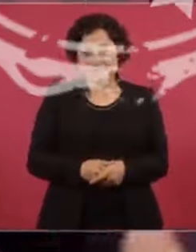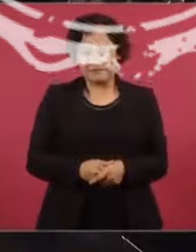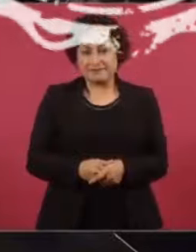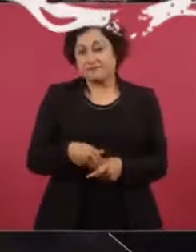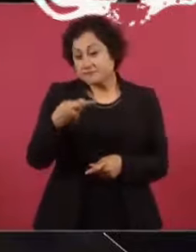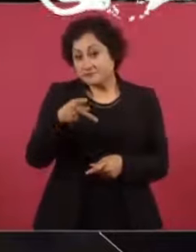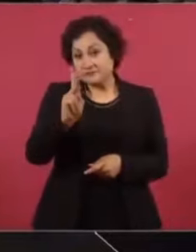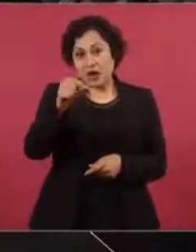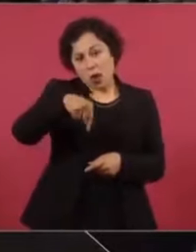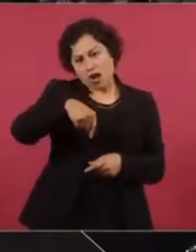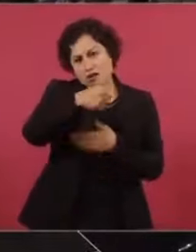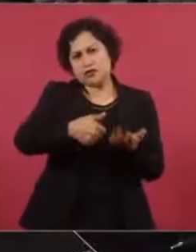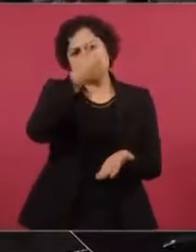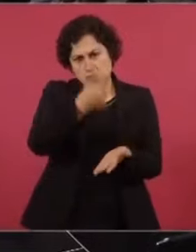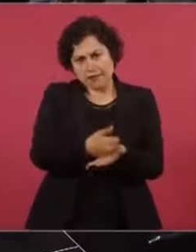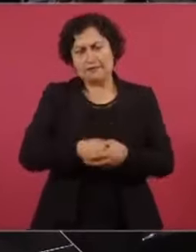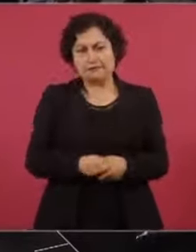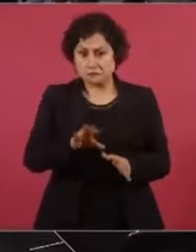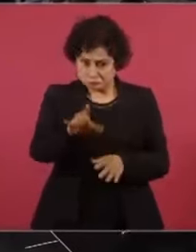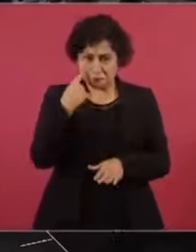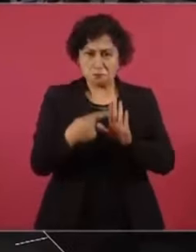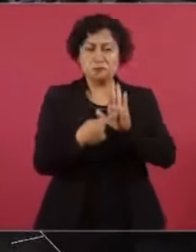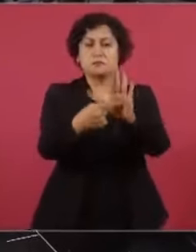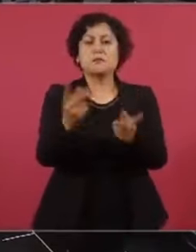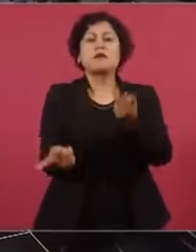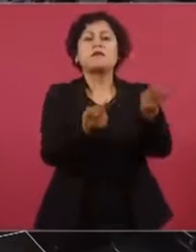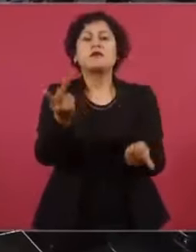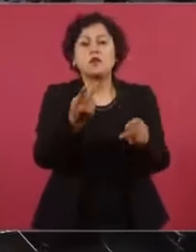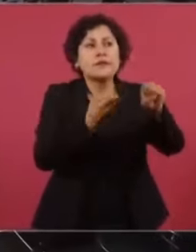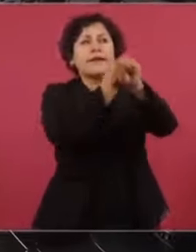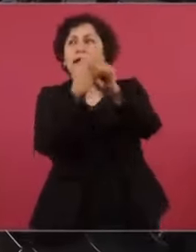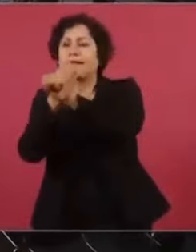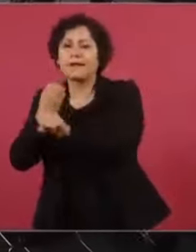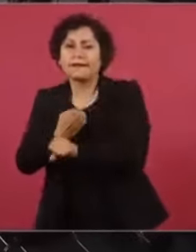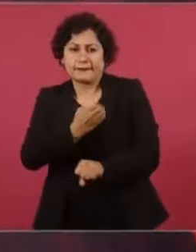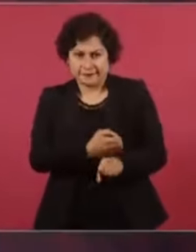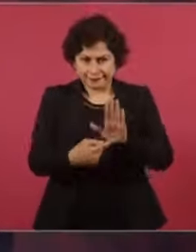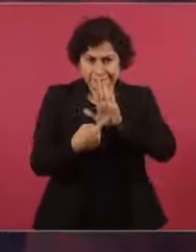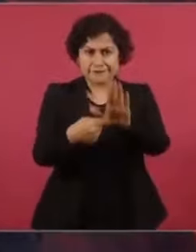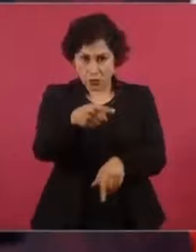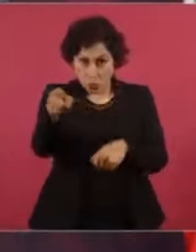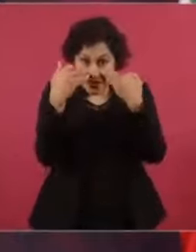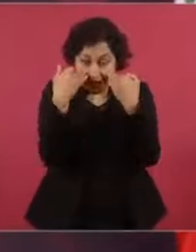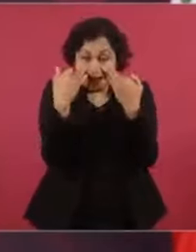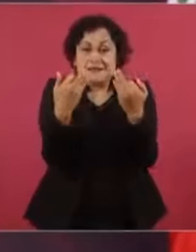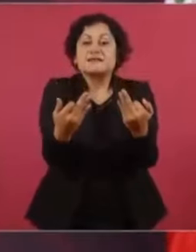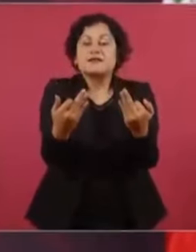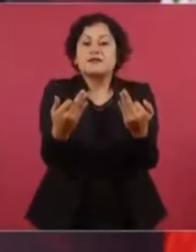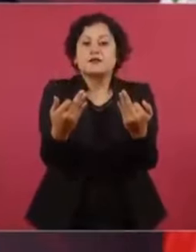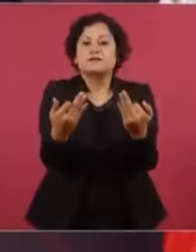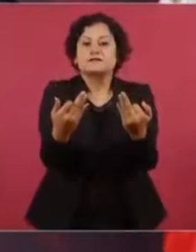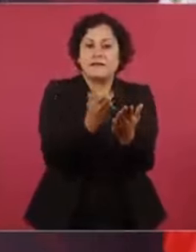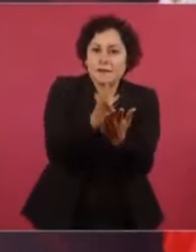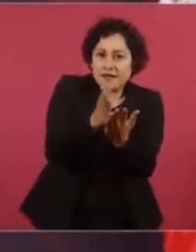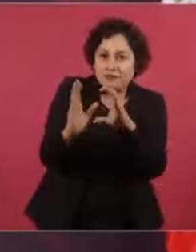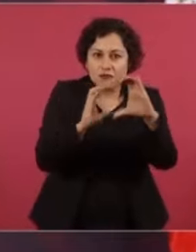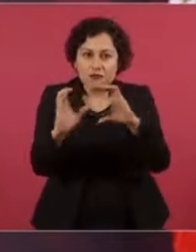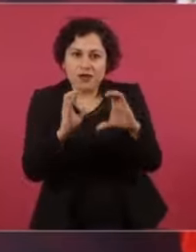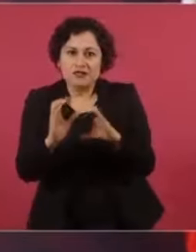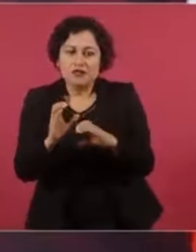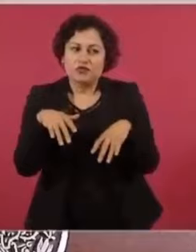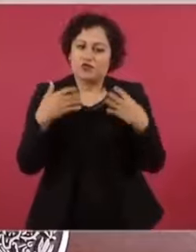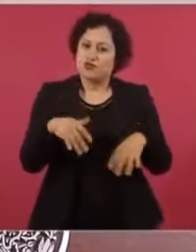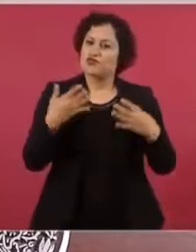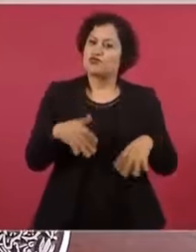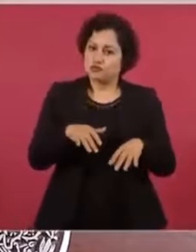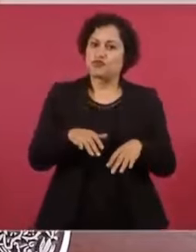pero aquí, en la ciudad, con la encuesta, esa de los estados. Y se van a dar cuenta el efecto. Y esto es también un llamado para